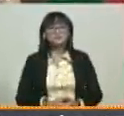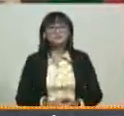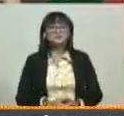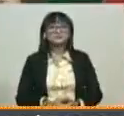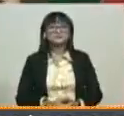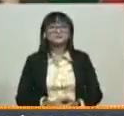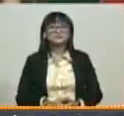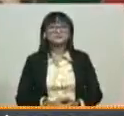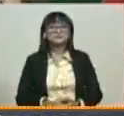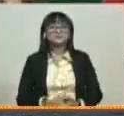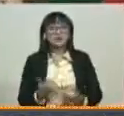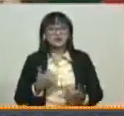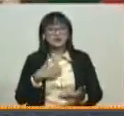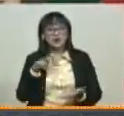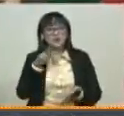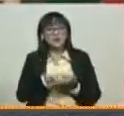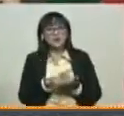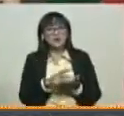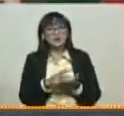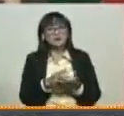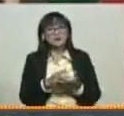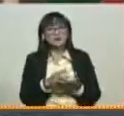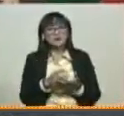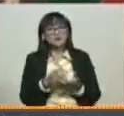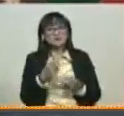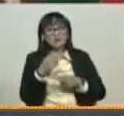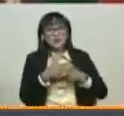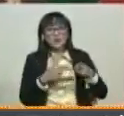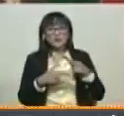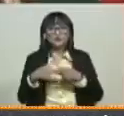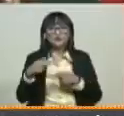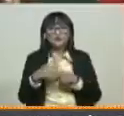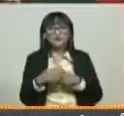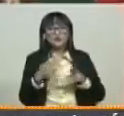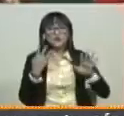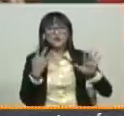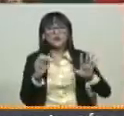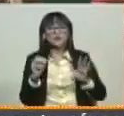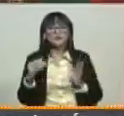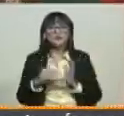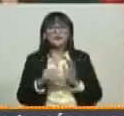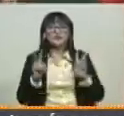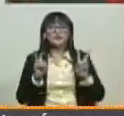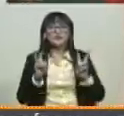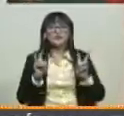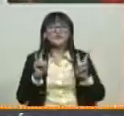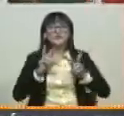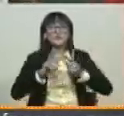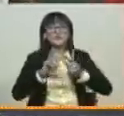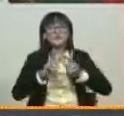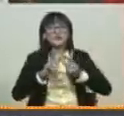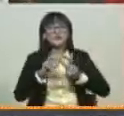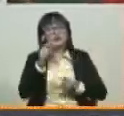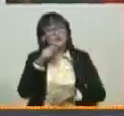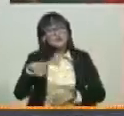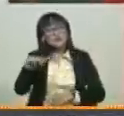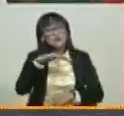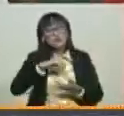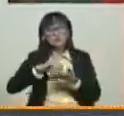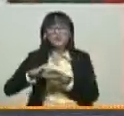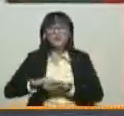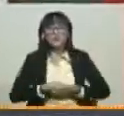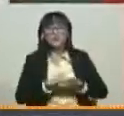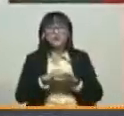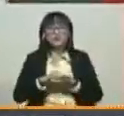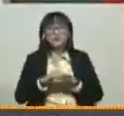Y yo estoy aprobando los recursos para construir 90.000 nuevas viviendas para el pueblo de Trujillo con